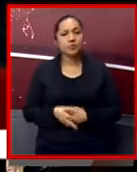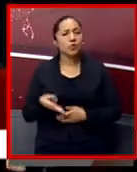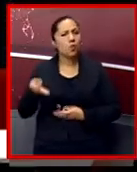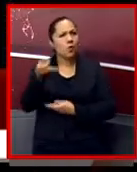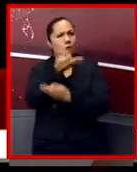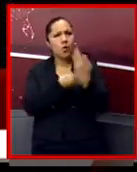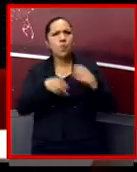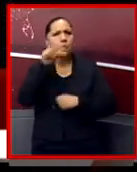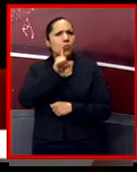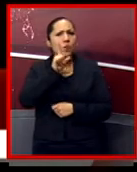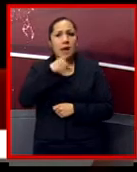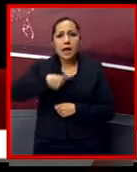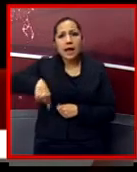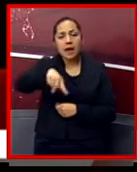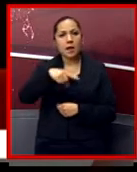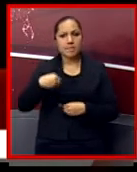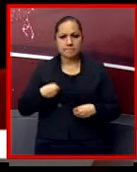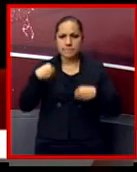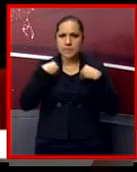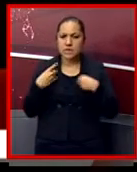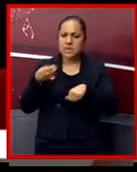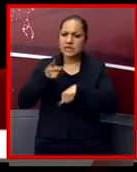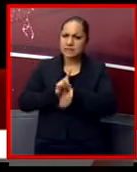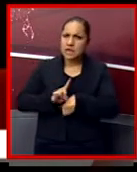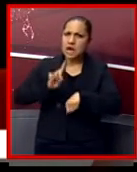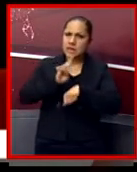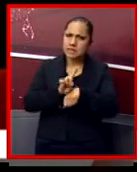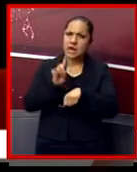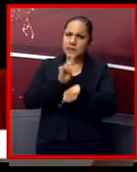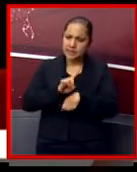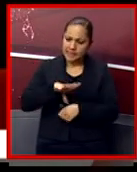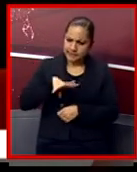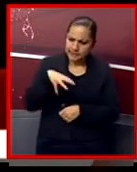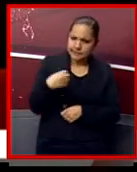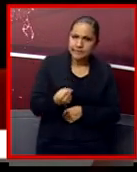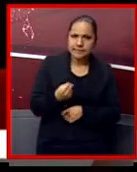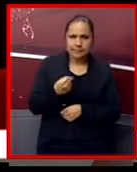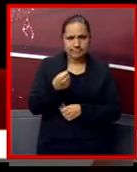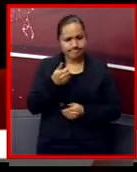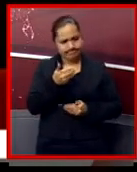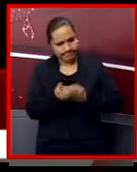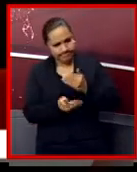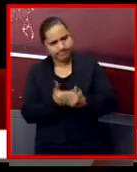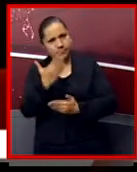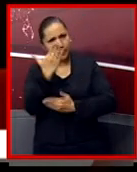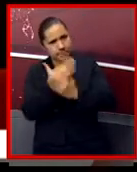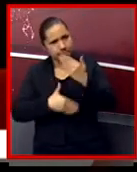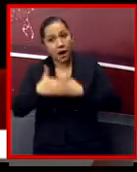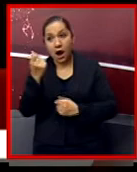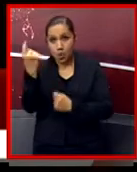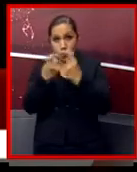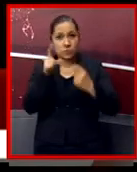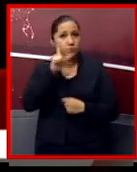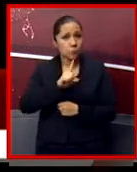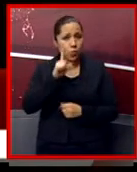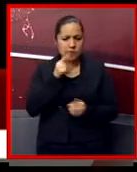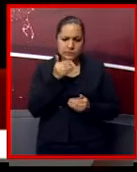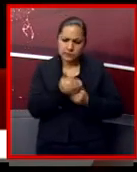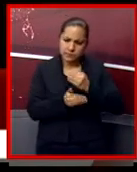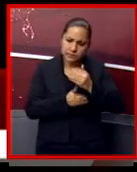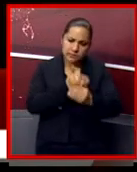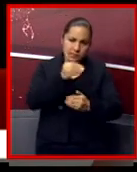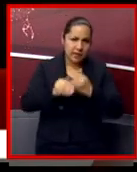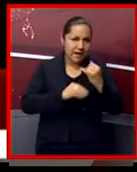luchan a diario, a las que con entereza lo han logrado vencer, a las que pelearon hasta el final, a ellas y a